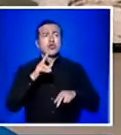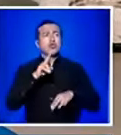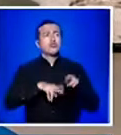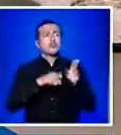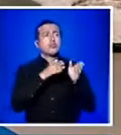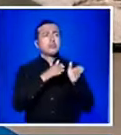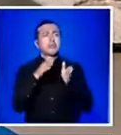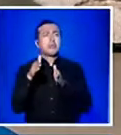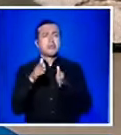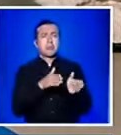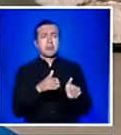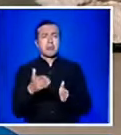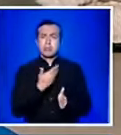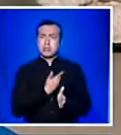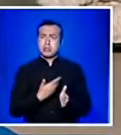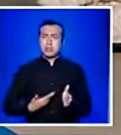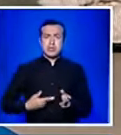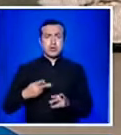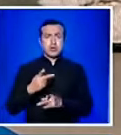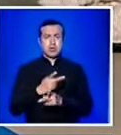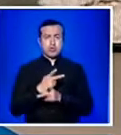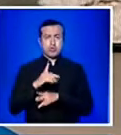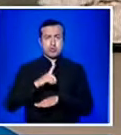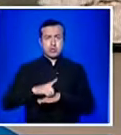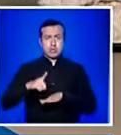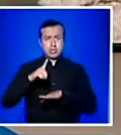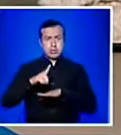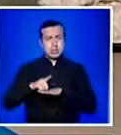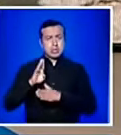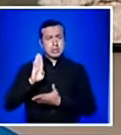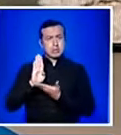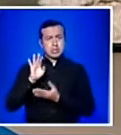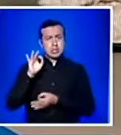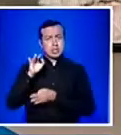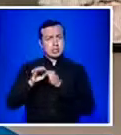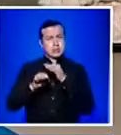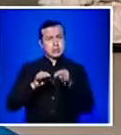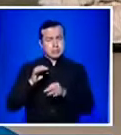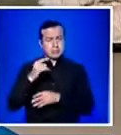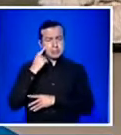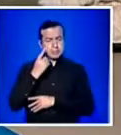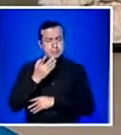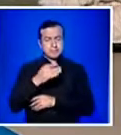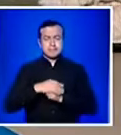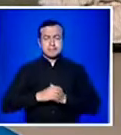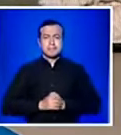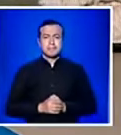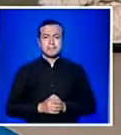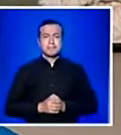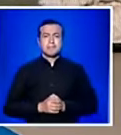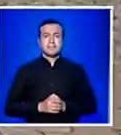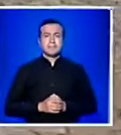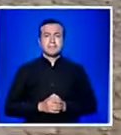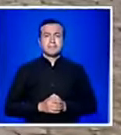Delgado habló con el presidente del Consejo Directivo del IES, quien explica lo que sucede.